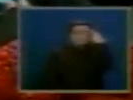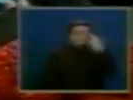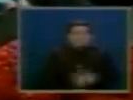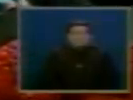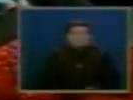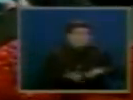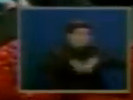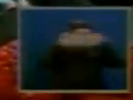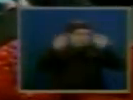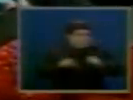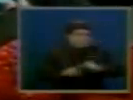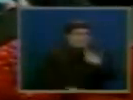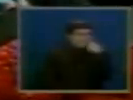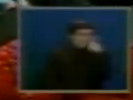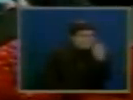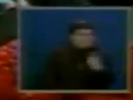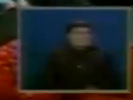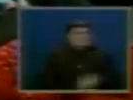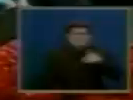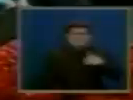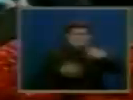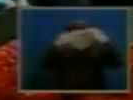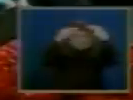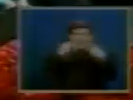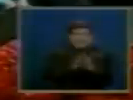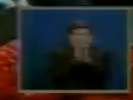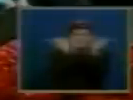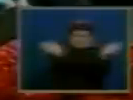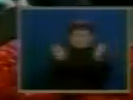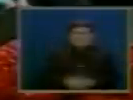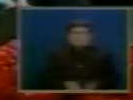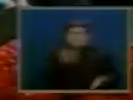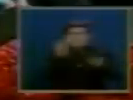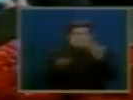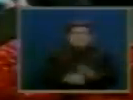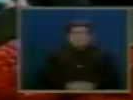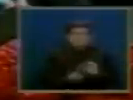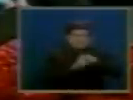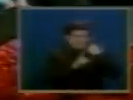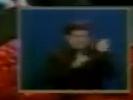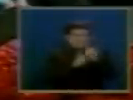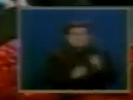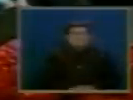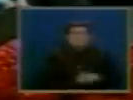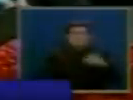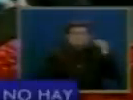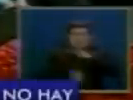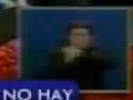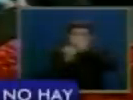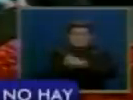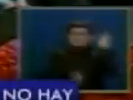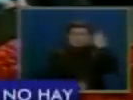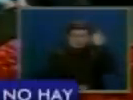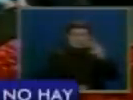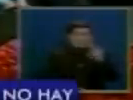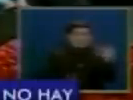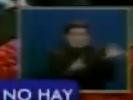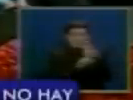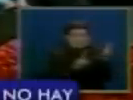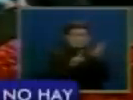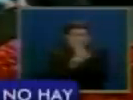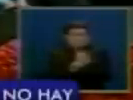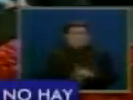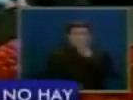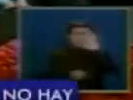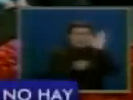el sistema de fiscalización de la hacienda pública, por cierta obsecuencia hacia el poder político que se traduce en falta de arrestos para cumplir y hacer